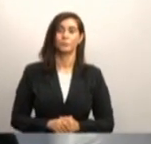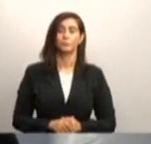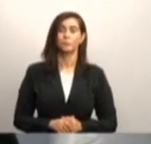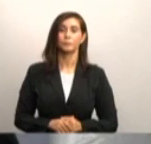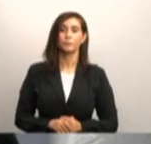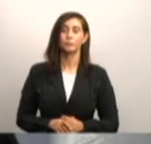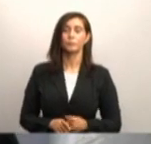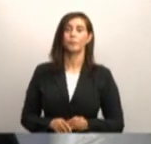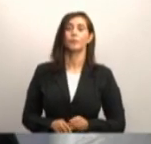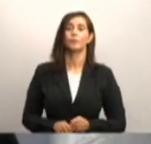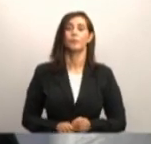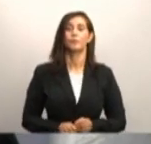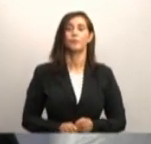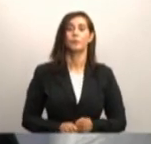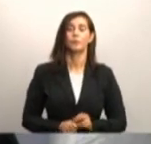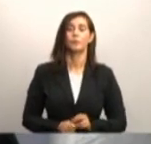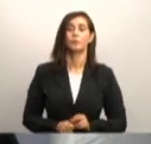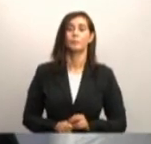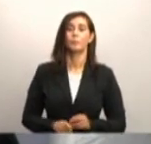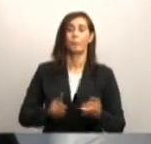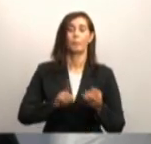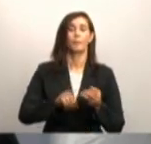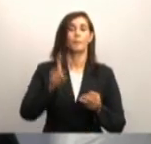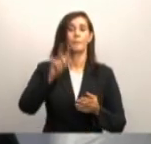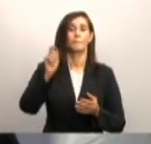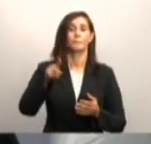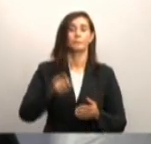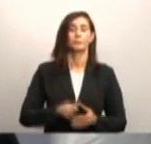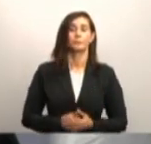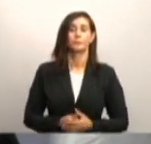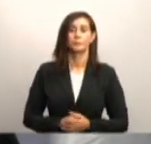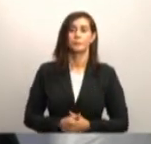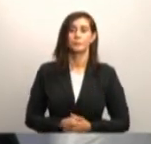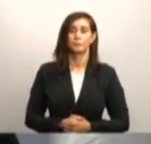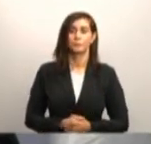Gracias. Ok, gracias, Luis. Pasamos a Doris Pantaleón, adelante.